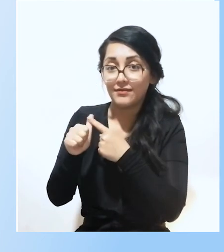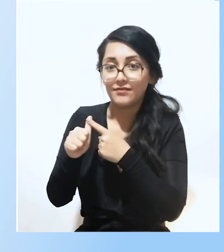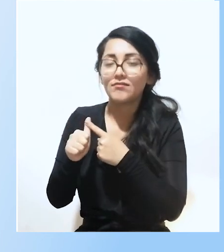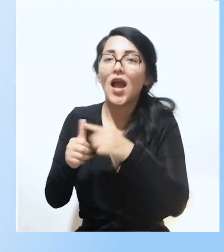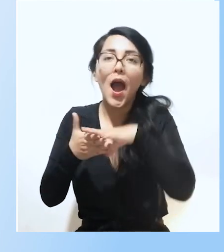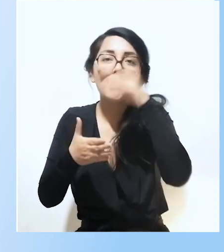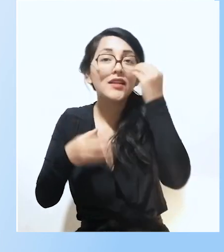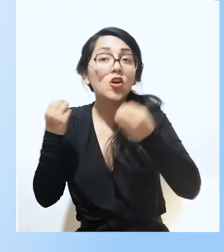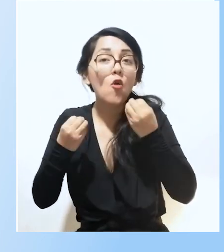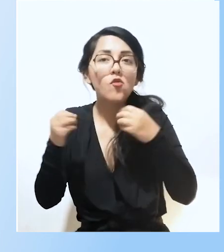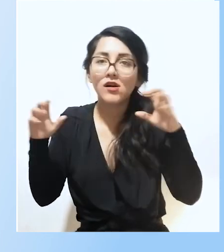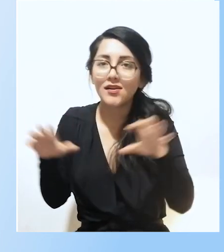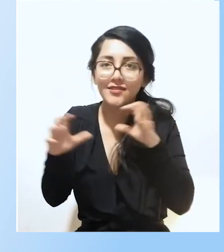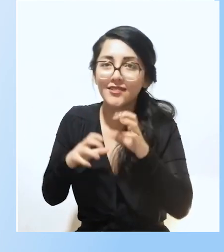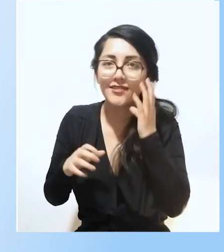haciendo.